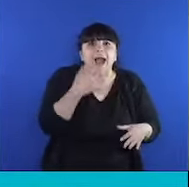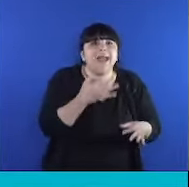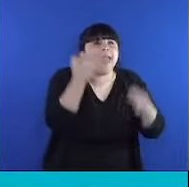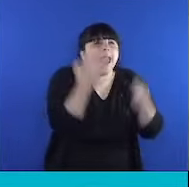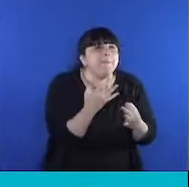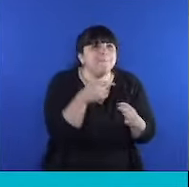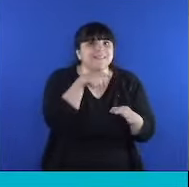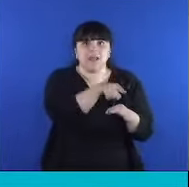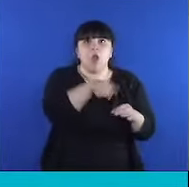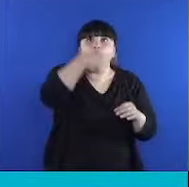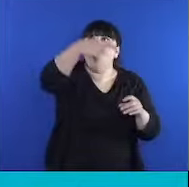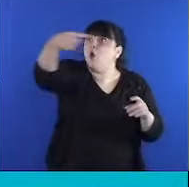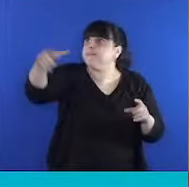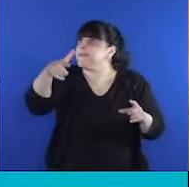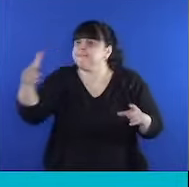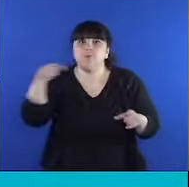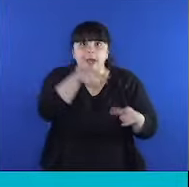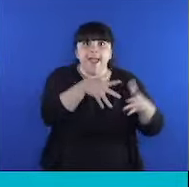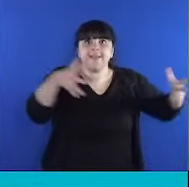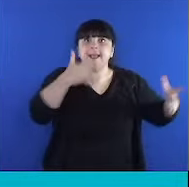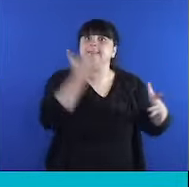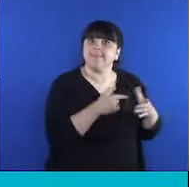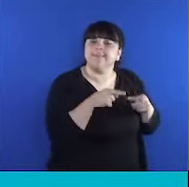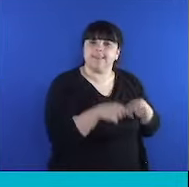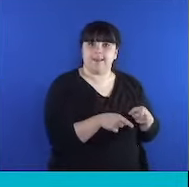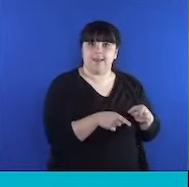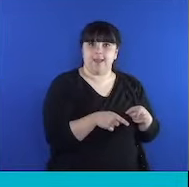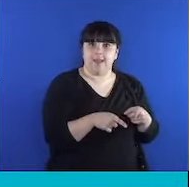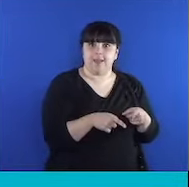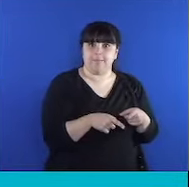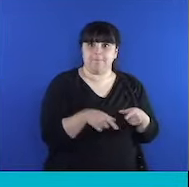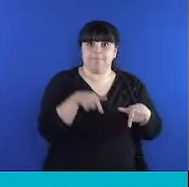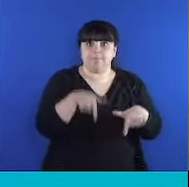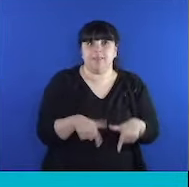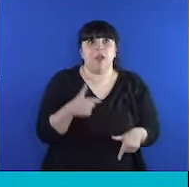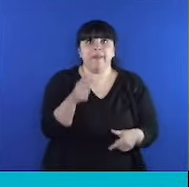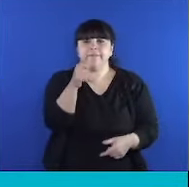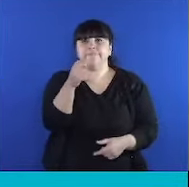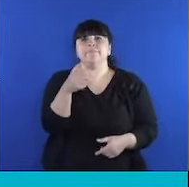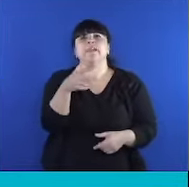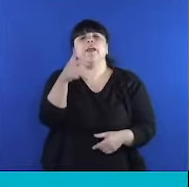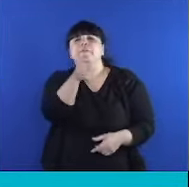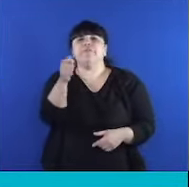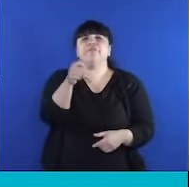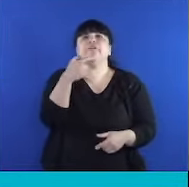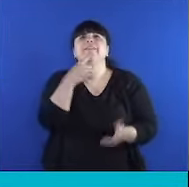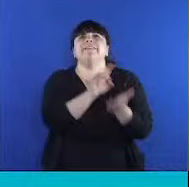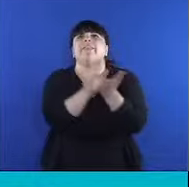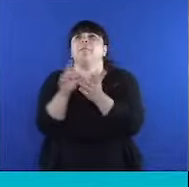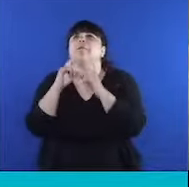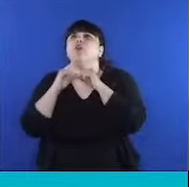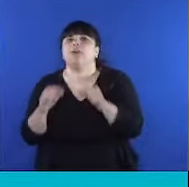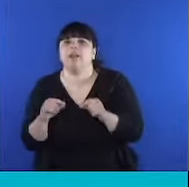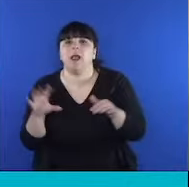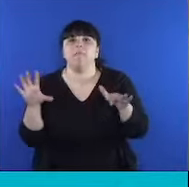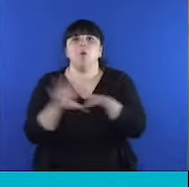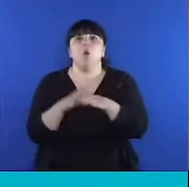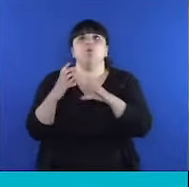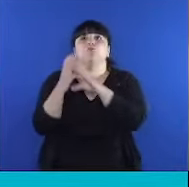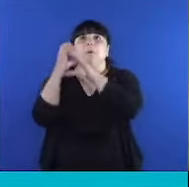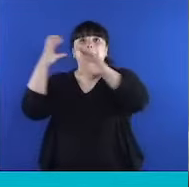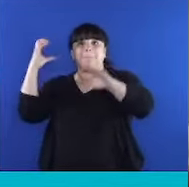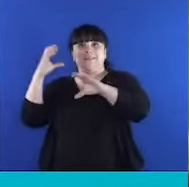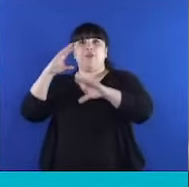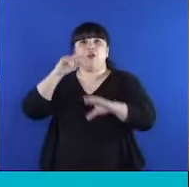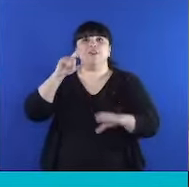se consiguen en muchísimas localidades. Justo estaban grabando un reclamo por los despidos y pasaba un bus de Chivilcoy que